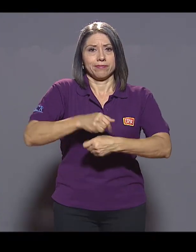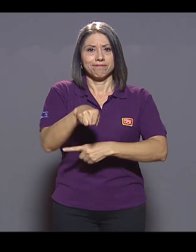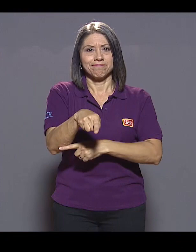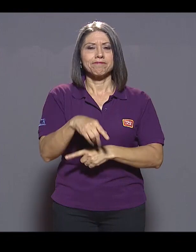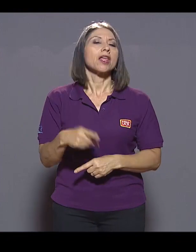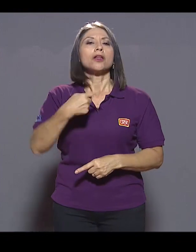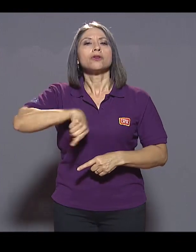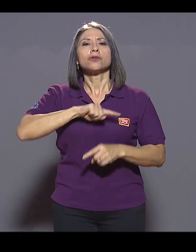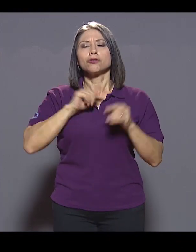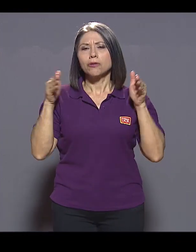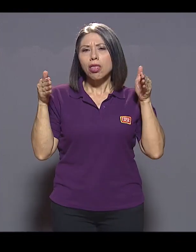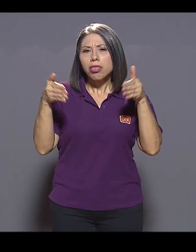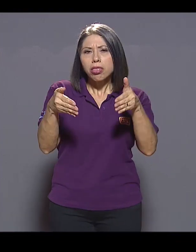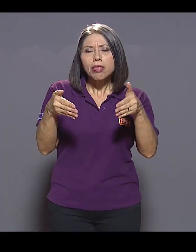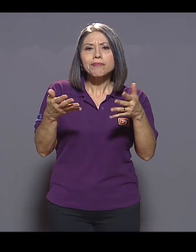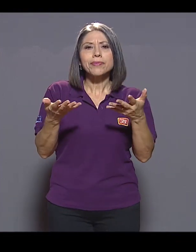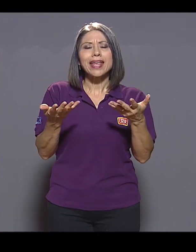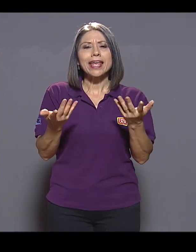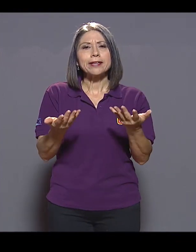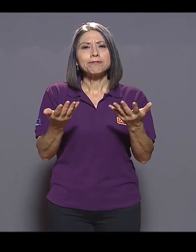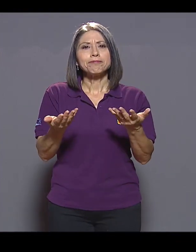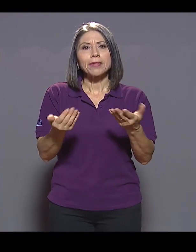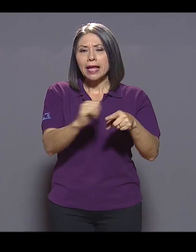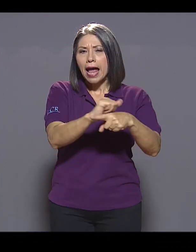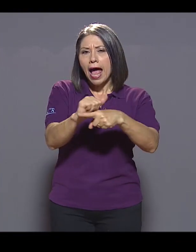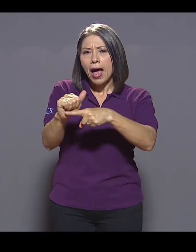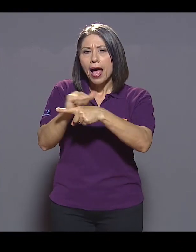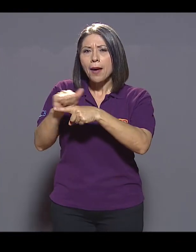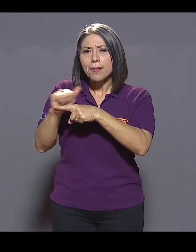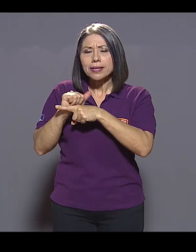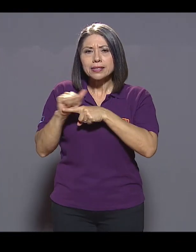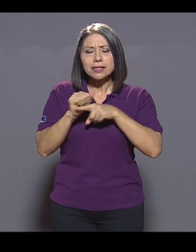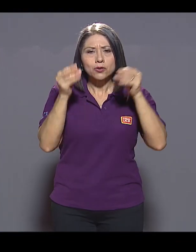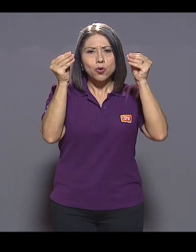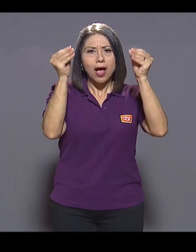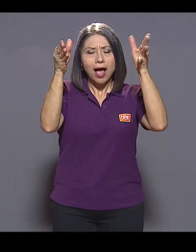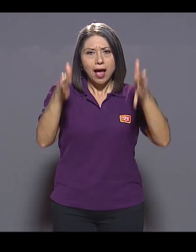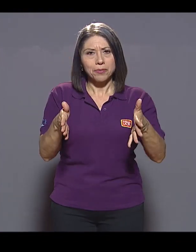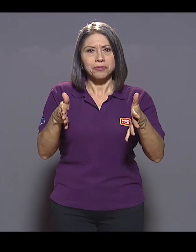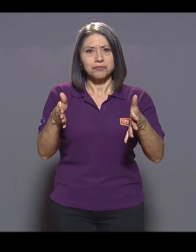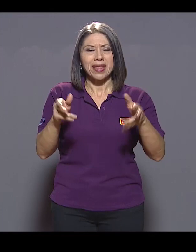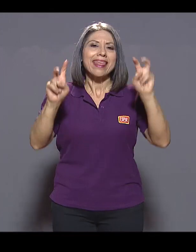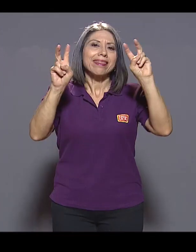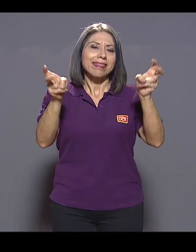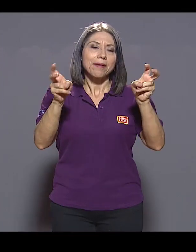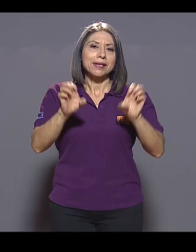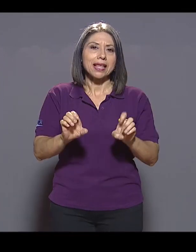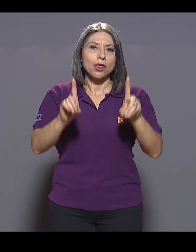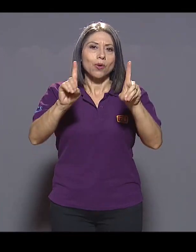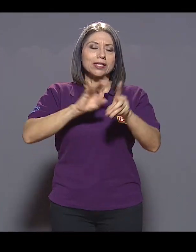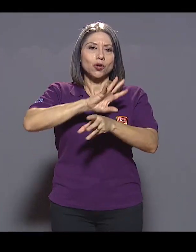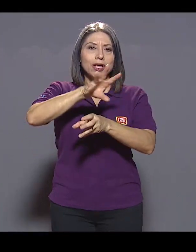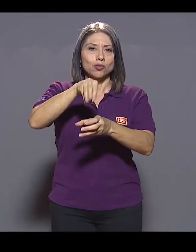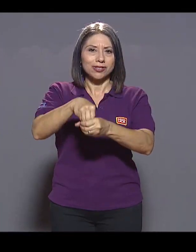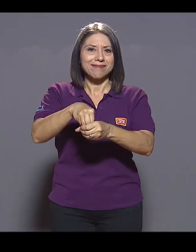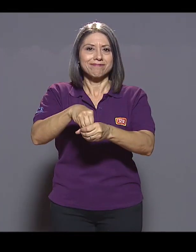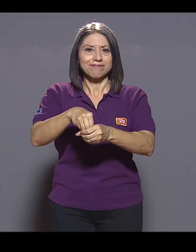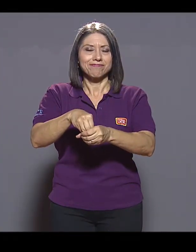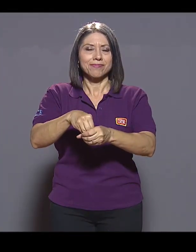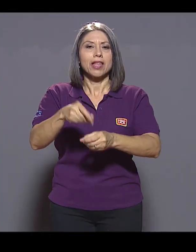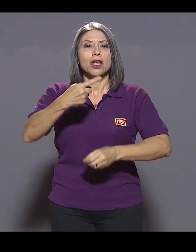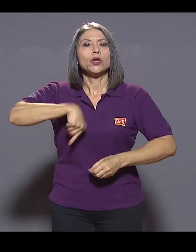Pública, que tiene ese enfoque de educación inclusiva. ¿Cuándo hablamos de que existe educación inclusiva? Bueno, nosotros como